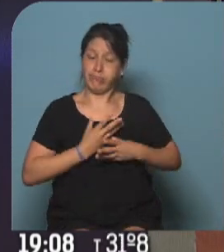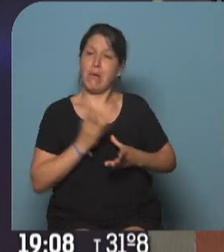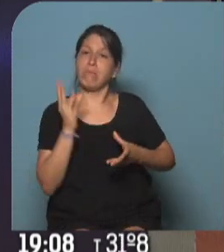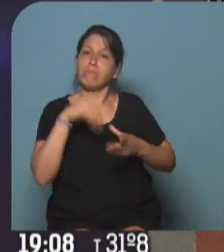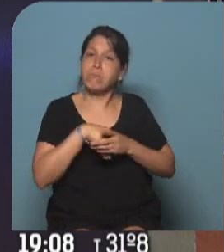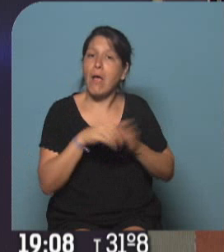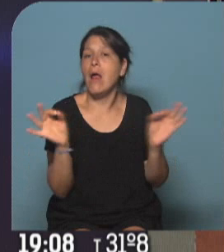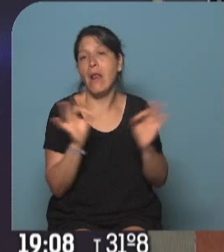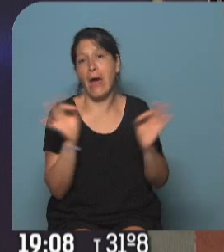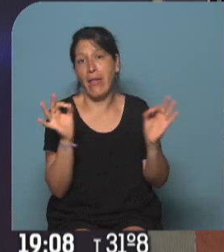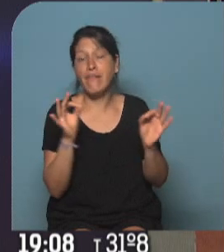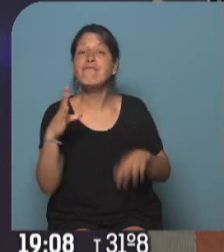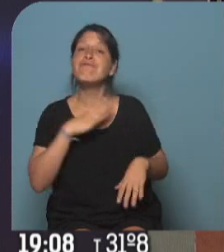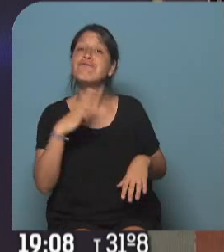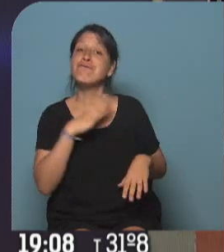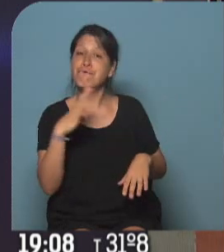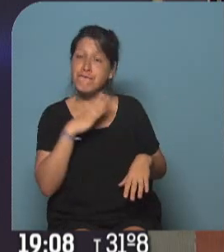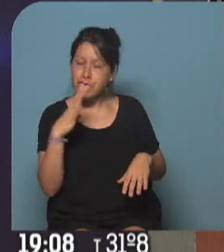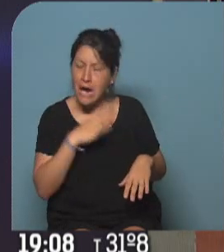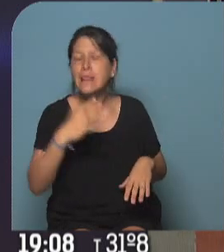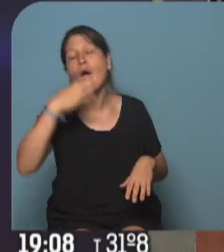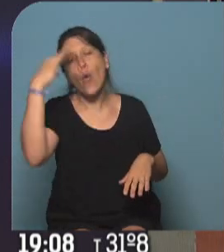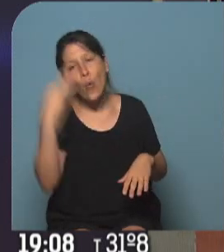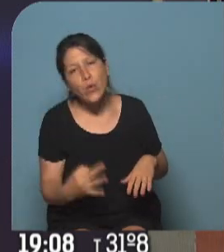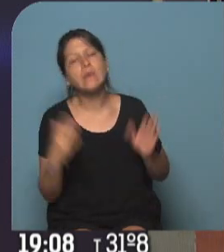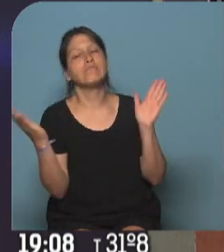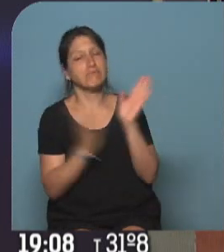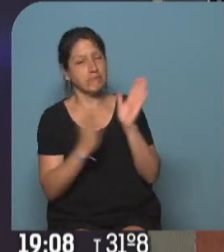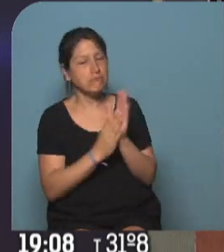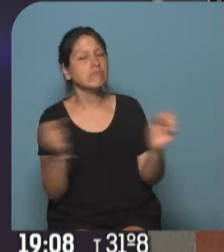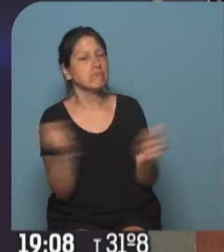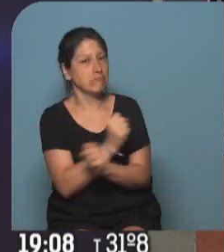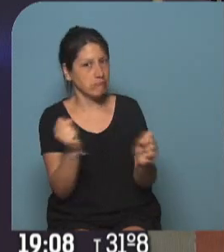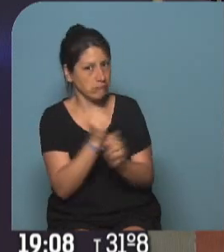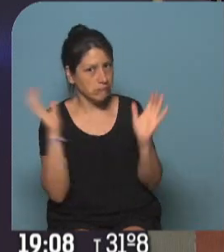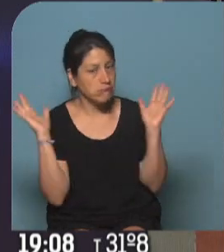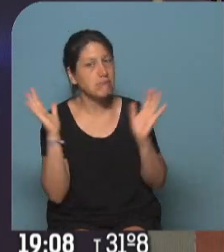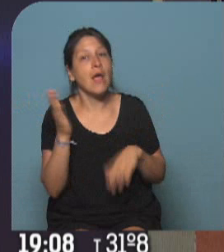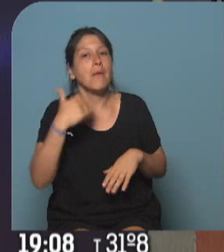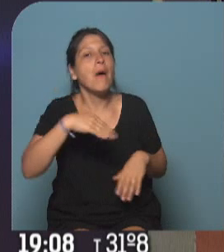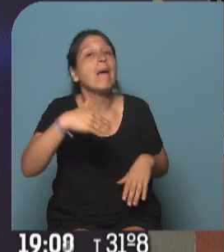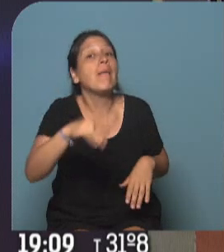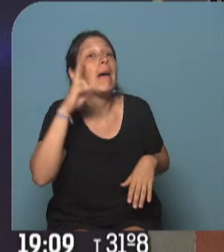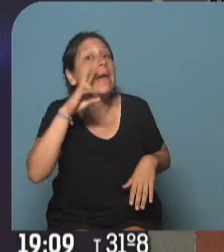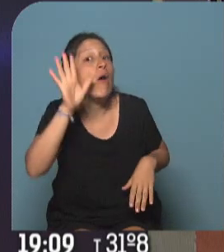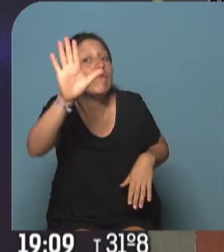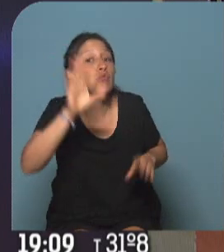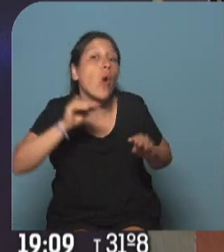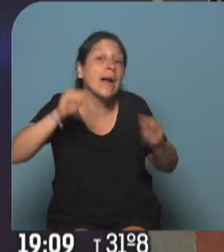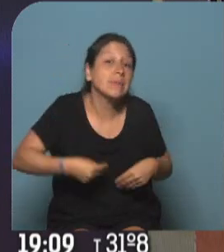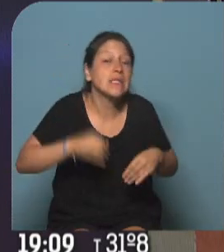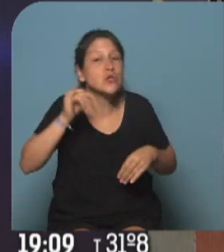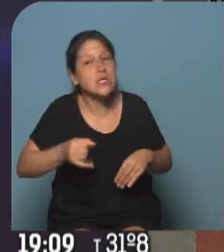causa. Deben ser homologados por el juez para que definitivamente pase a tener el título ya de arrepentido dentro de esta causa. Pero sí ha